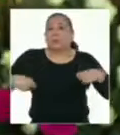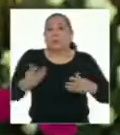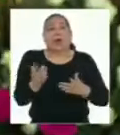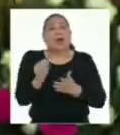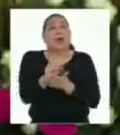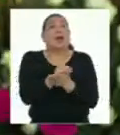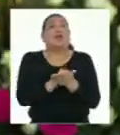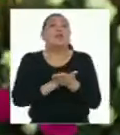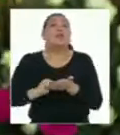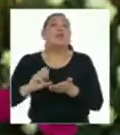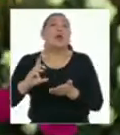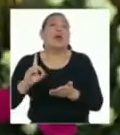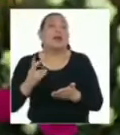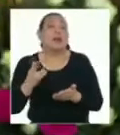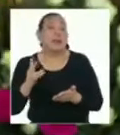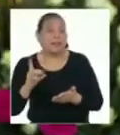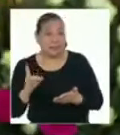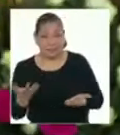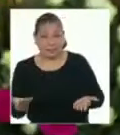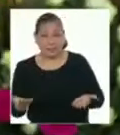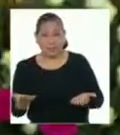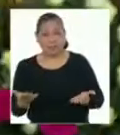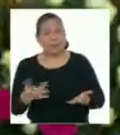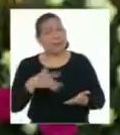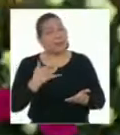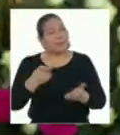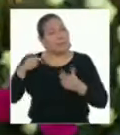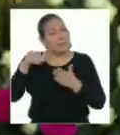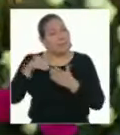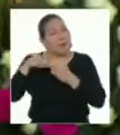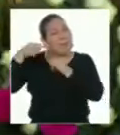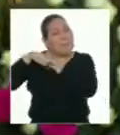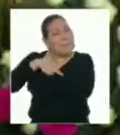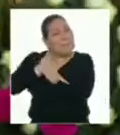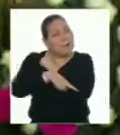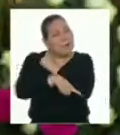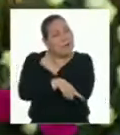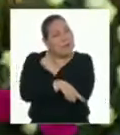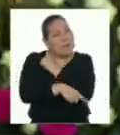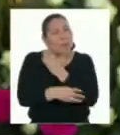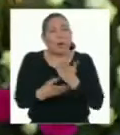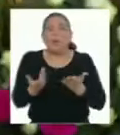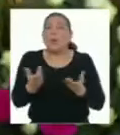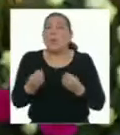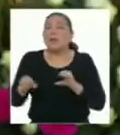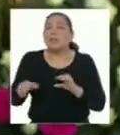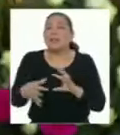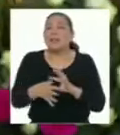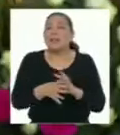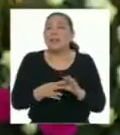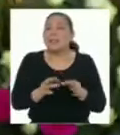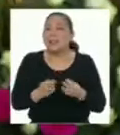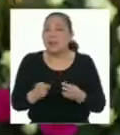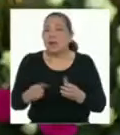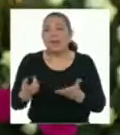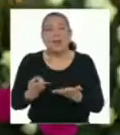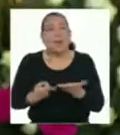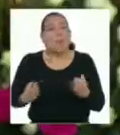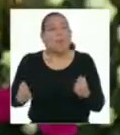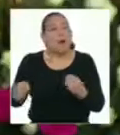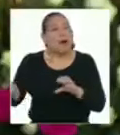La solidaridad, entendida en su sentido más hondo, es un modo de hacer historia y es lo que